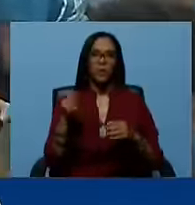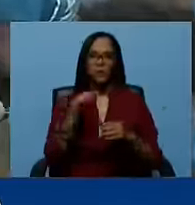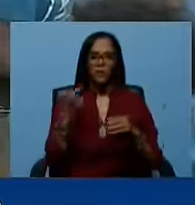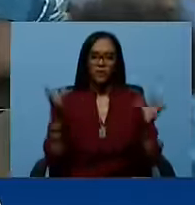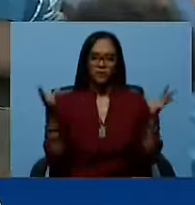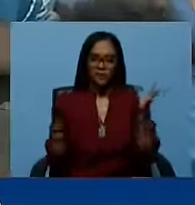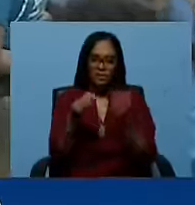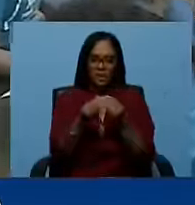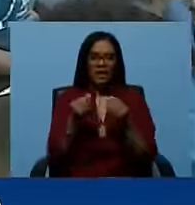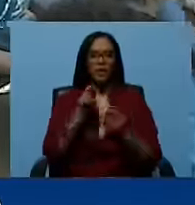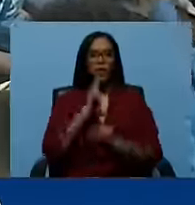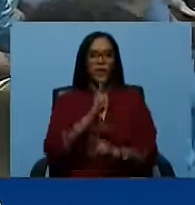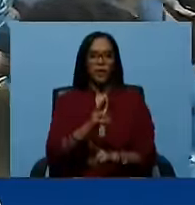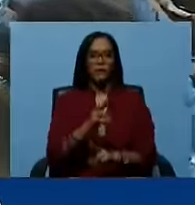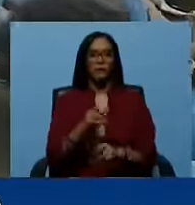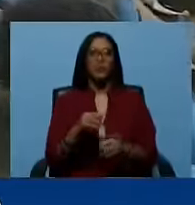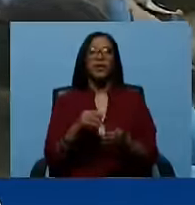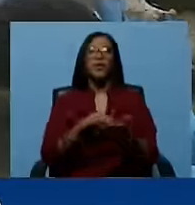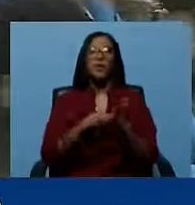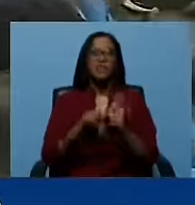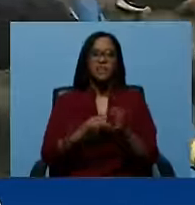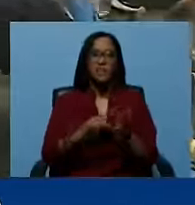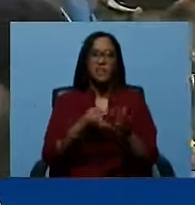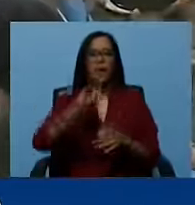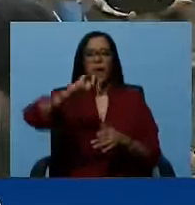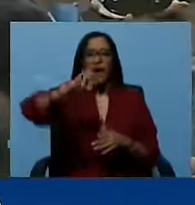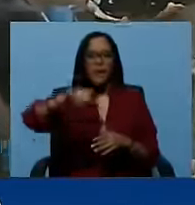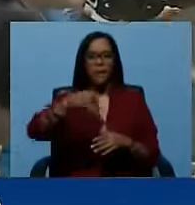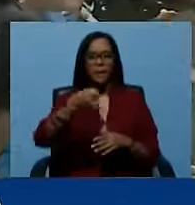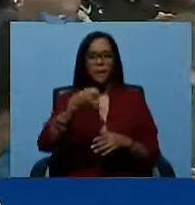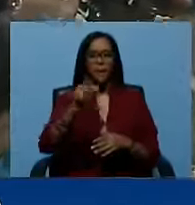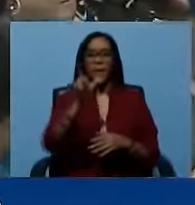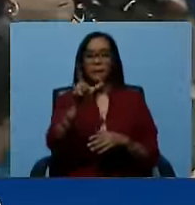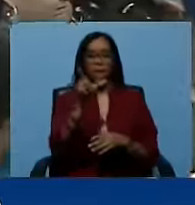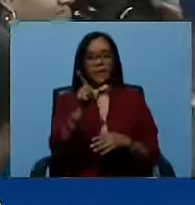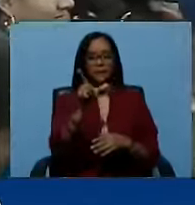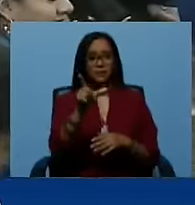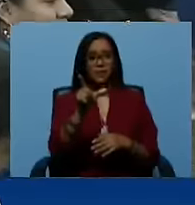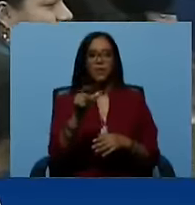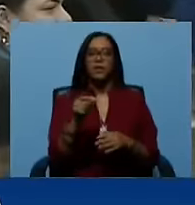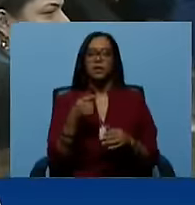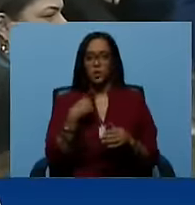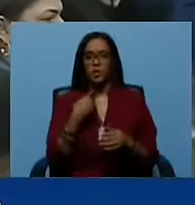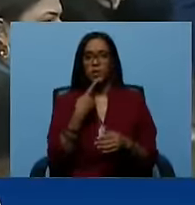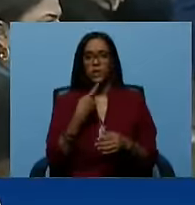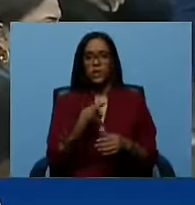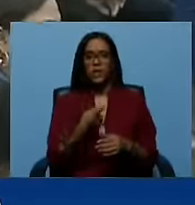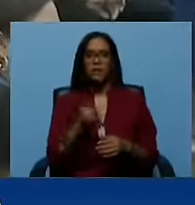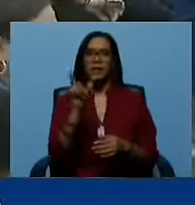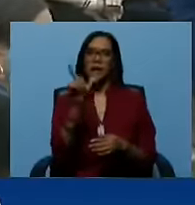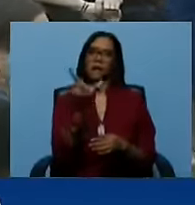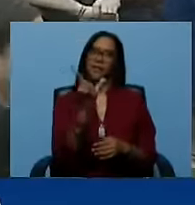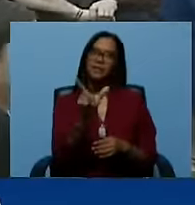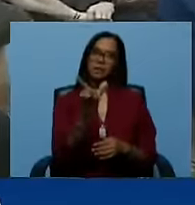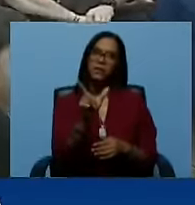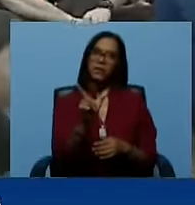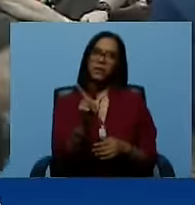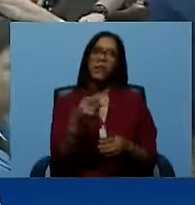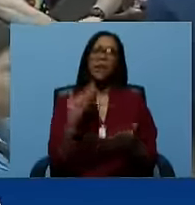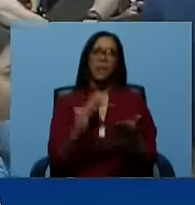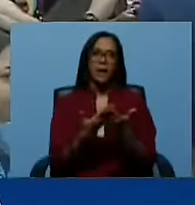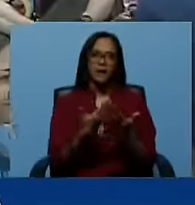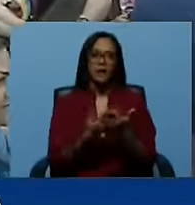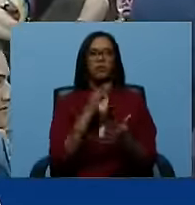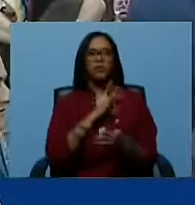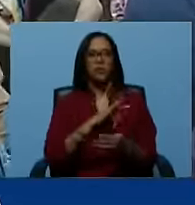respuesta. ¿Qué es el Partido Socialista Unido de Venezuela? Ahí sí yo diría, el Partido Socialista Unido